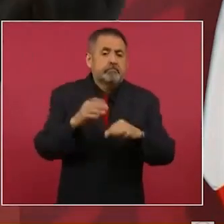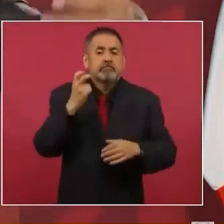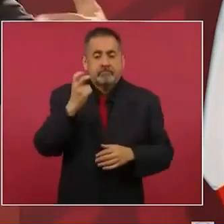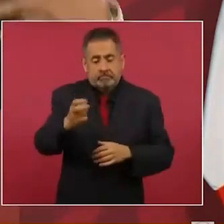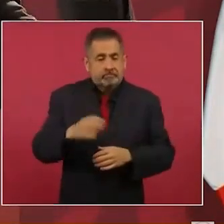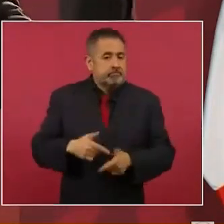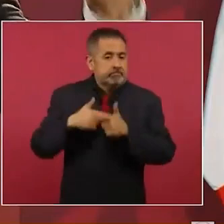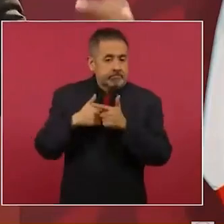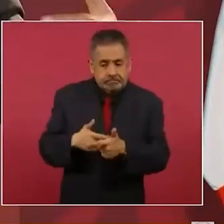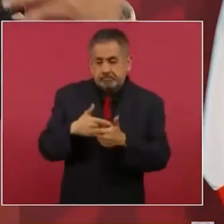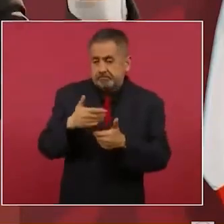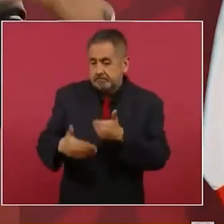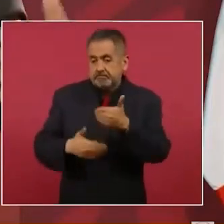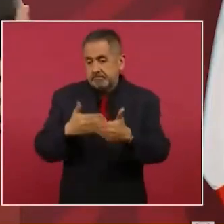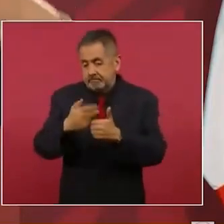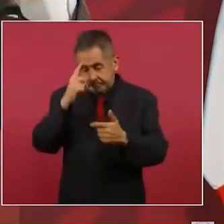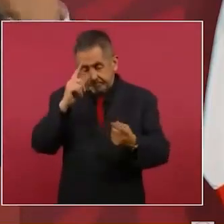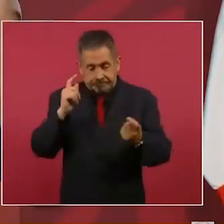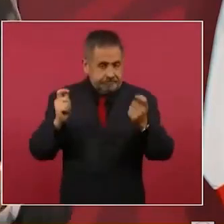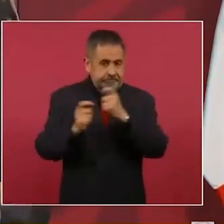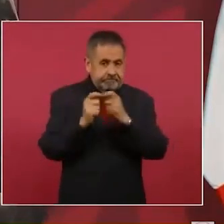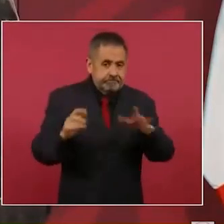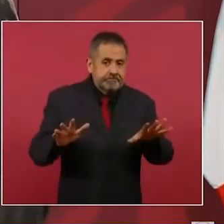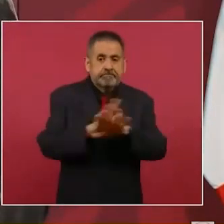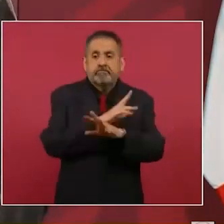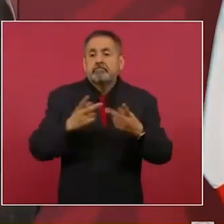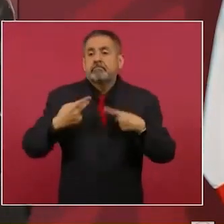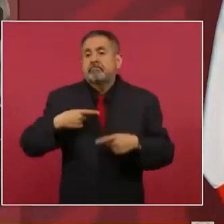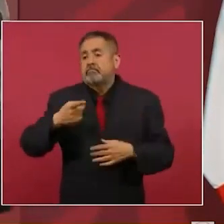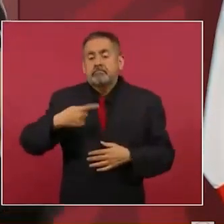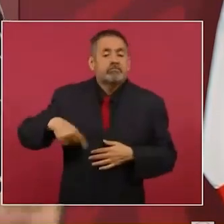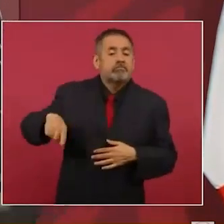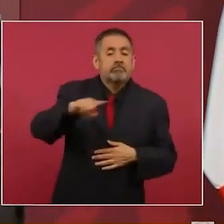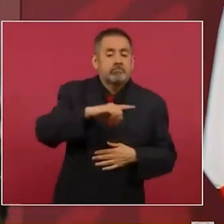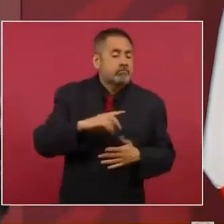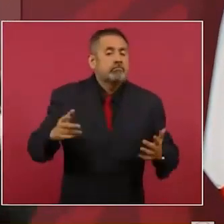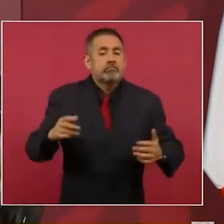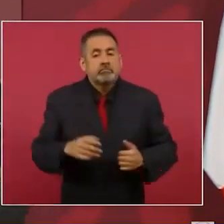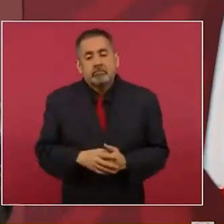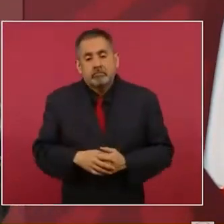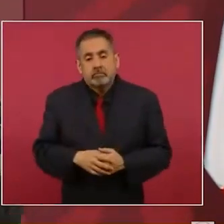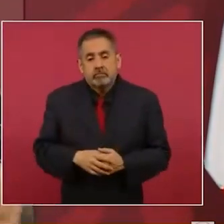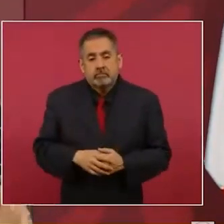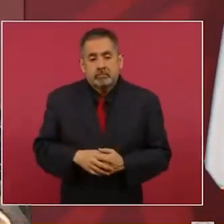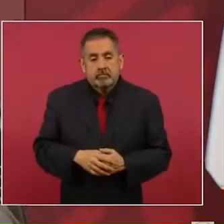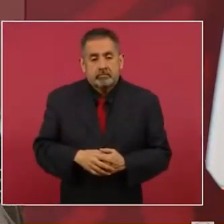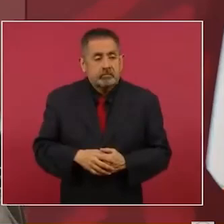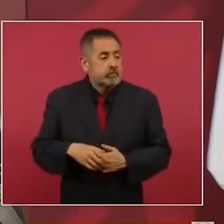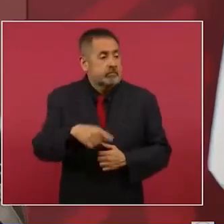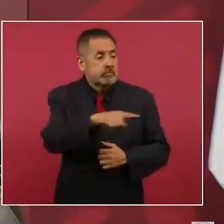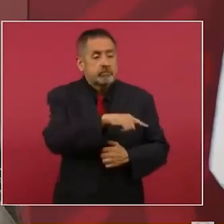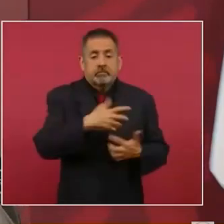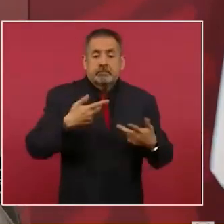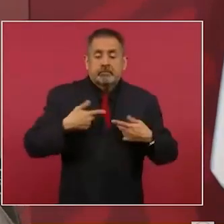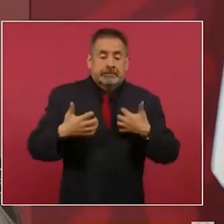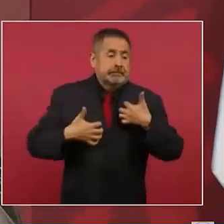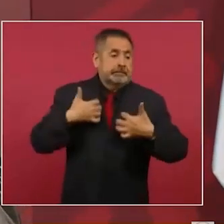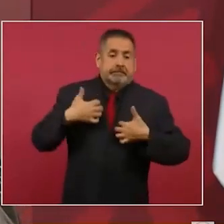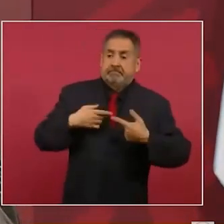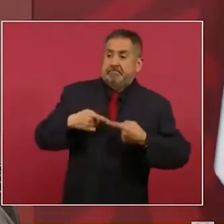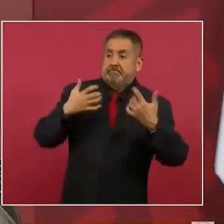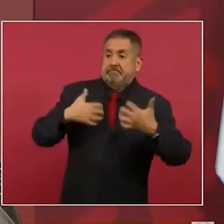seguir cambiando la mentalidad de la gente y cuando se enojan mucho los adversarios